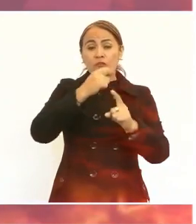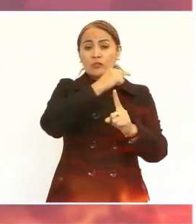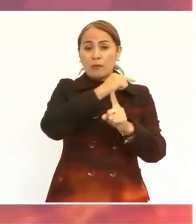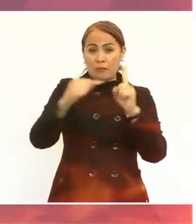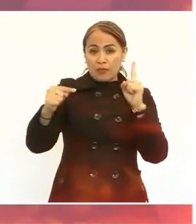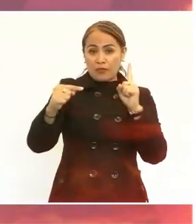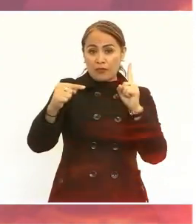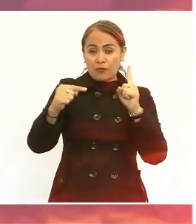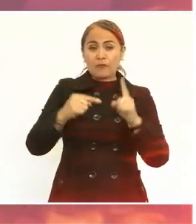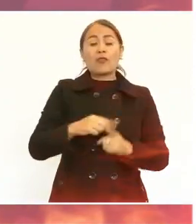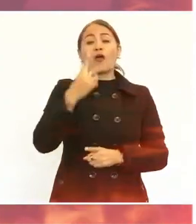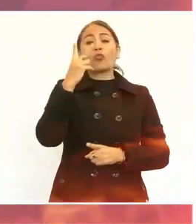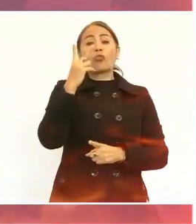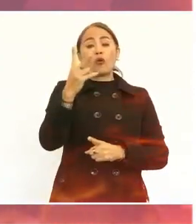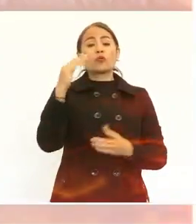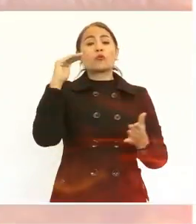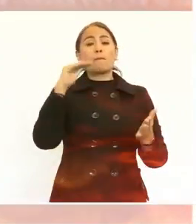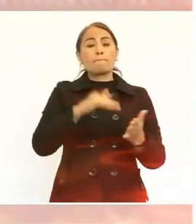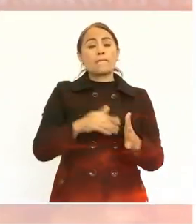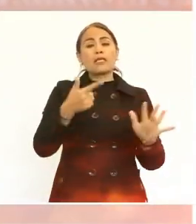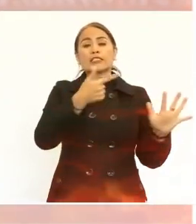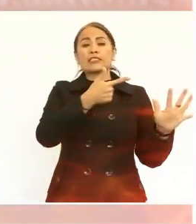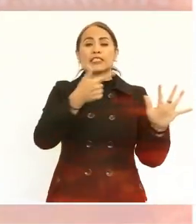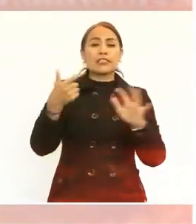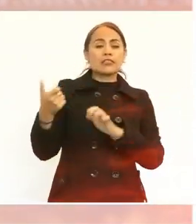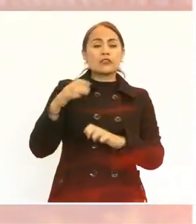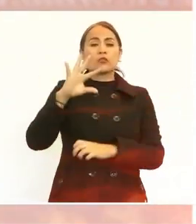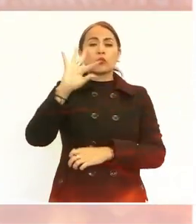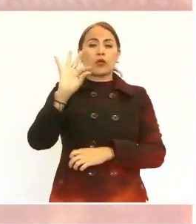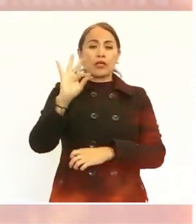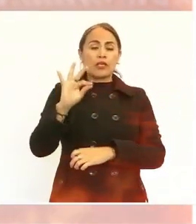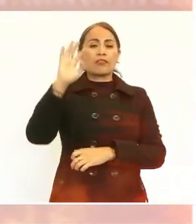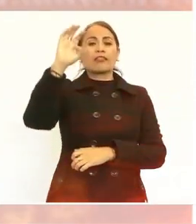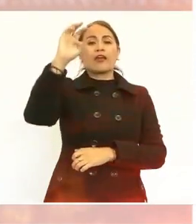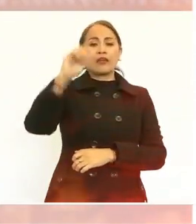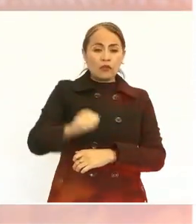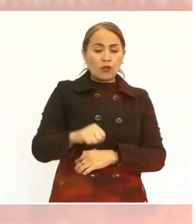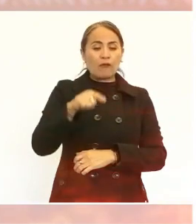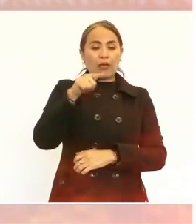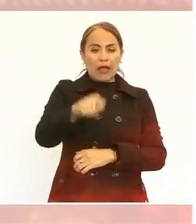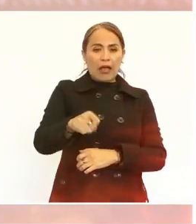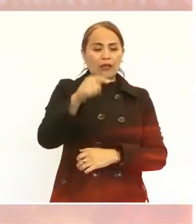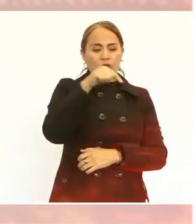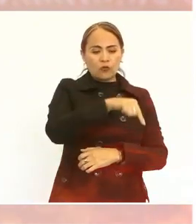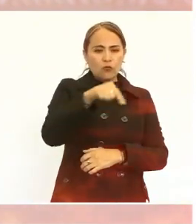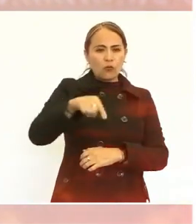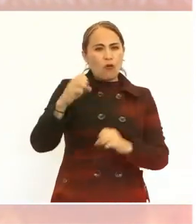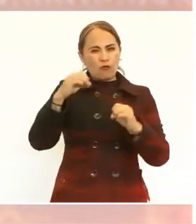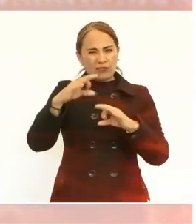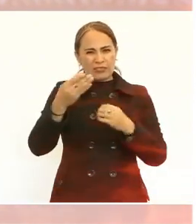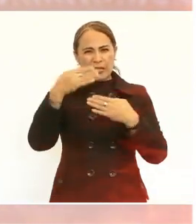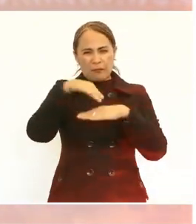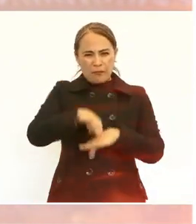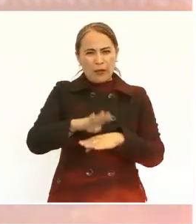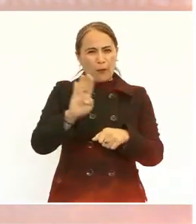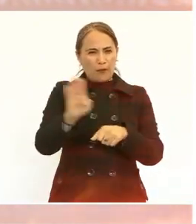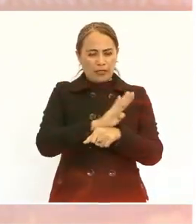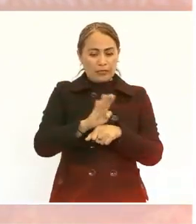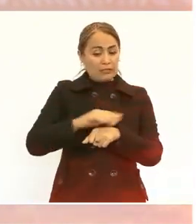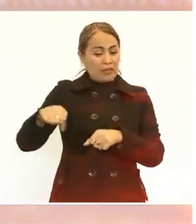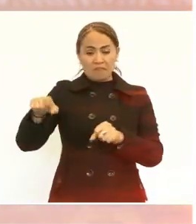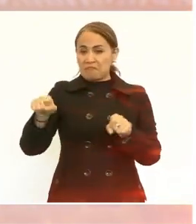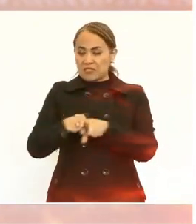de garantizar la seguridad pública, dice. ¿De verdad? ¿Dónde? ¿En qué parte